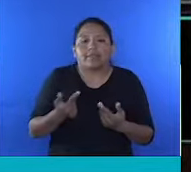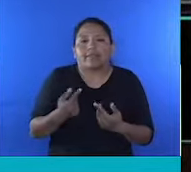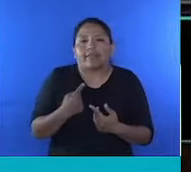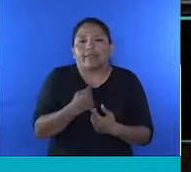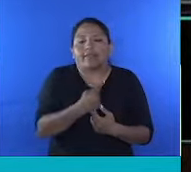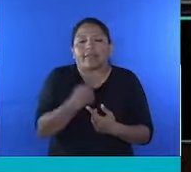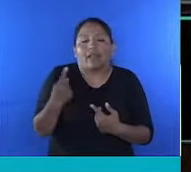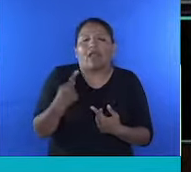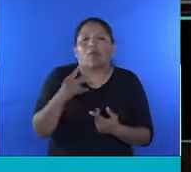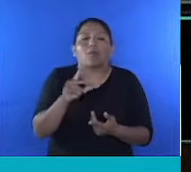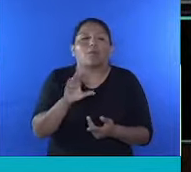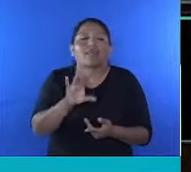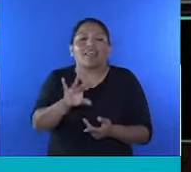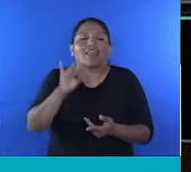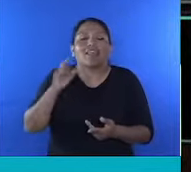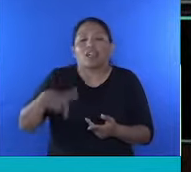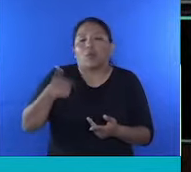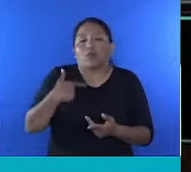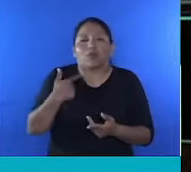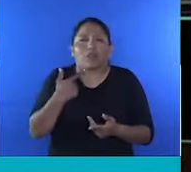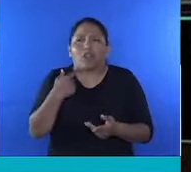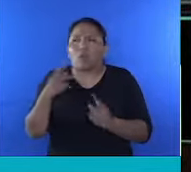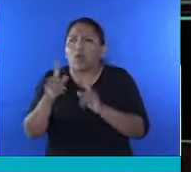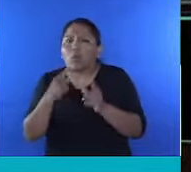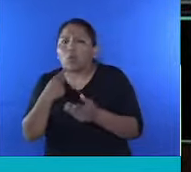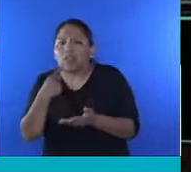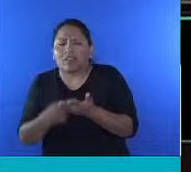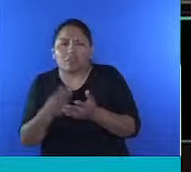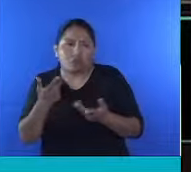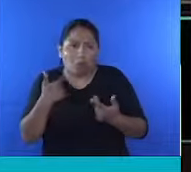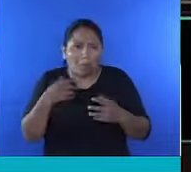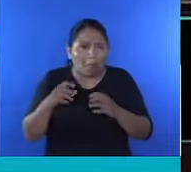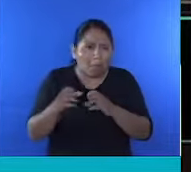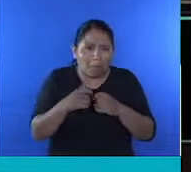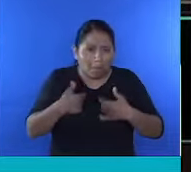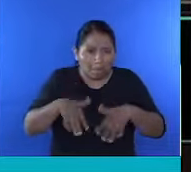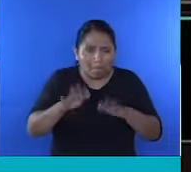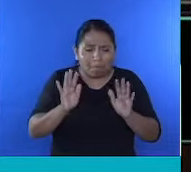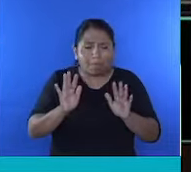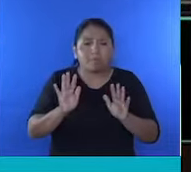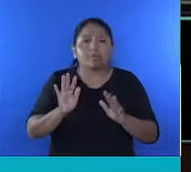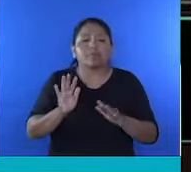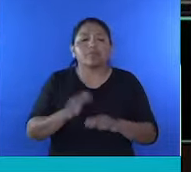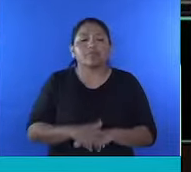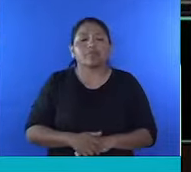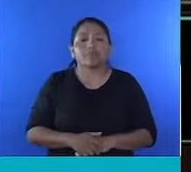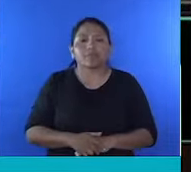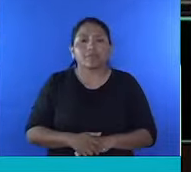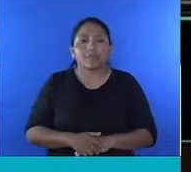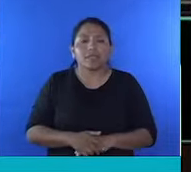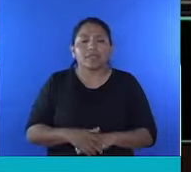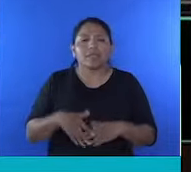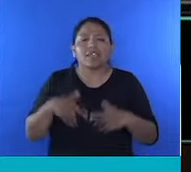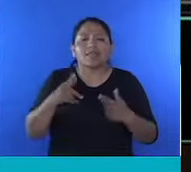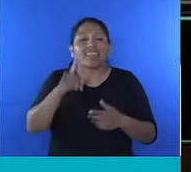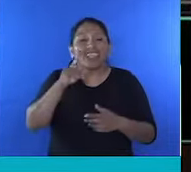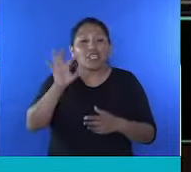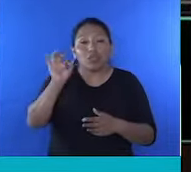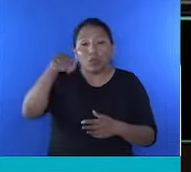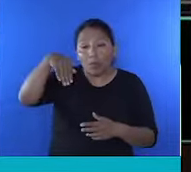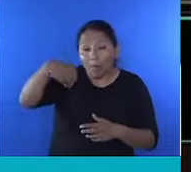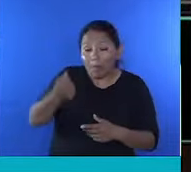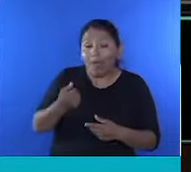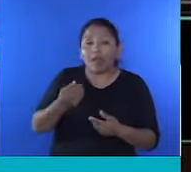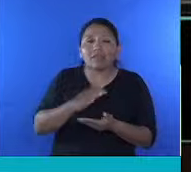uno pueda elegir su obra social como se ha planteado acá esto dispuesto discutir todo pero el el tema de ioma